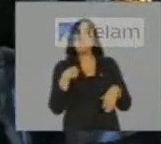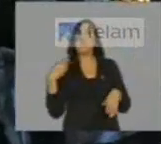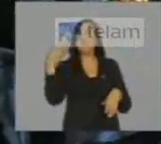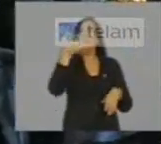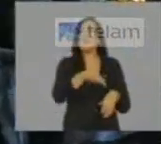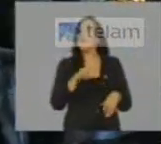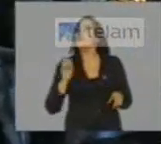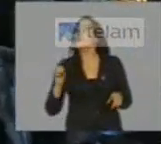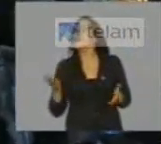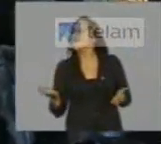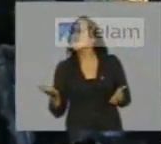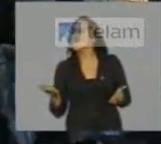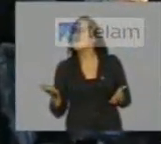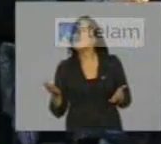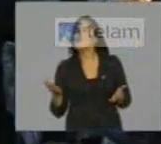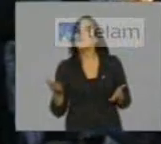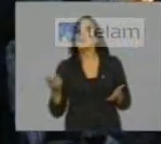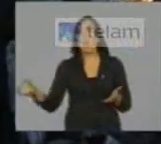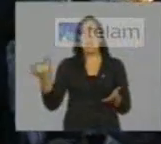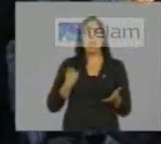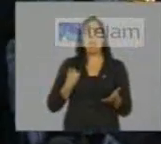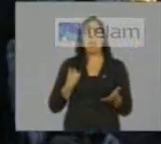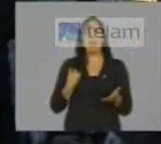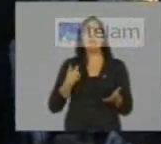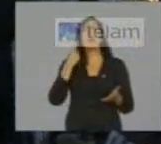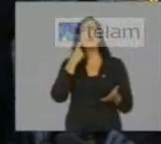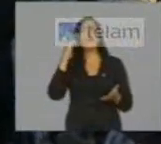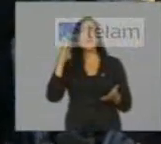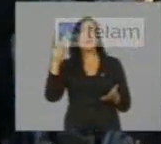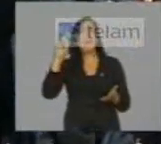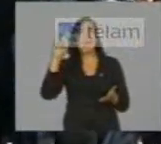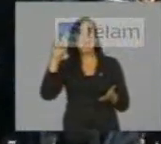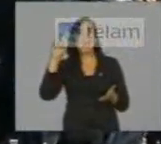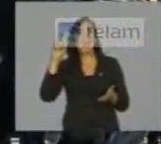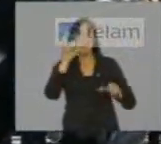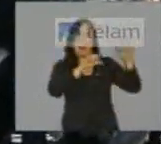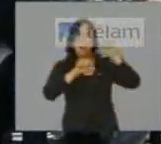¿Cuál? IBR, acá me avisa el chivo, me apunta a IBR.